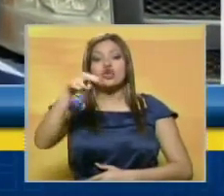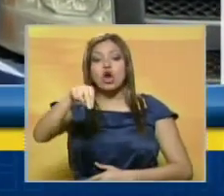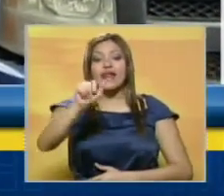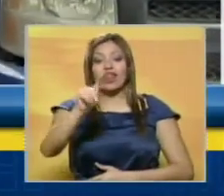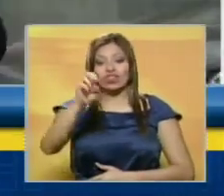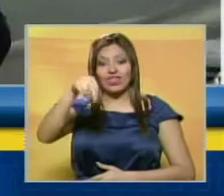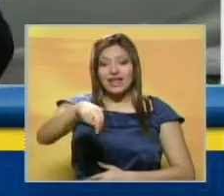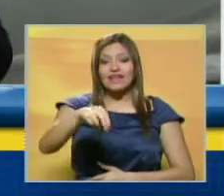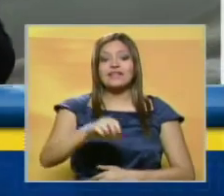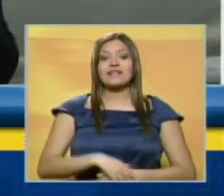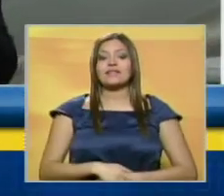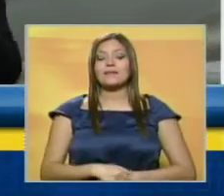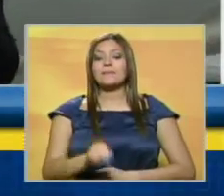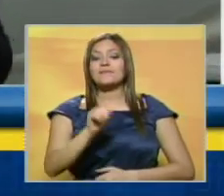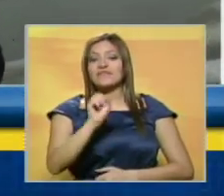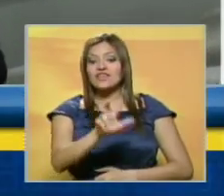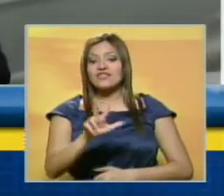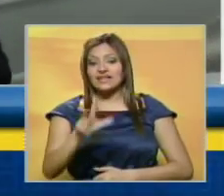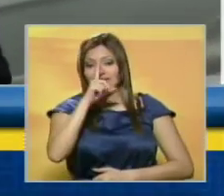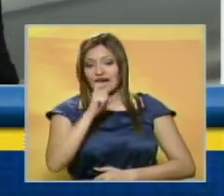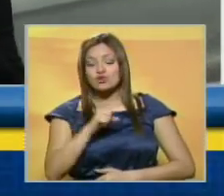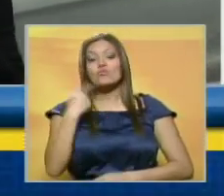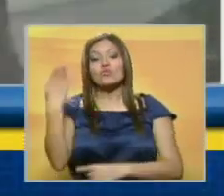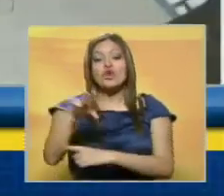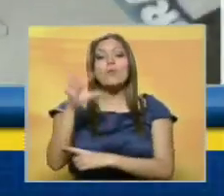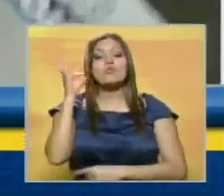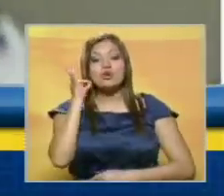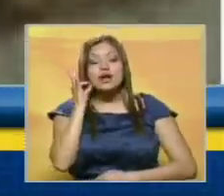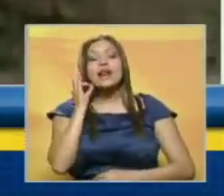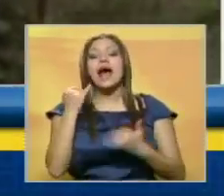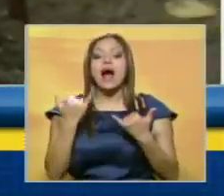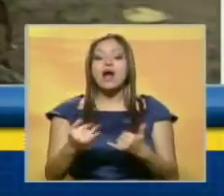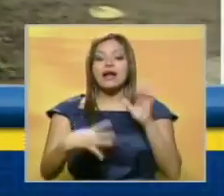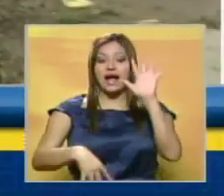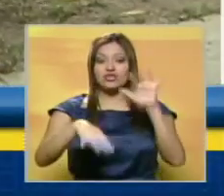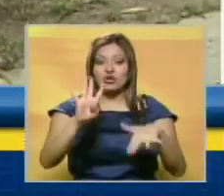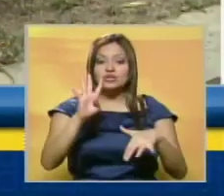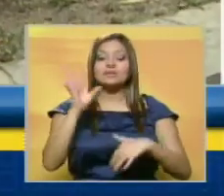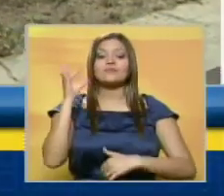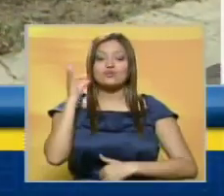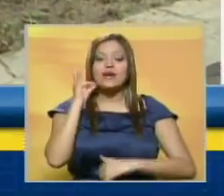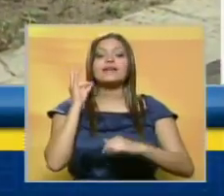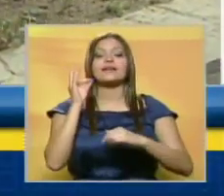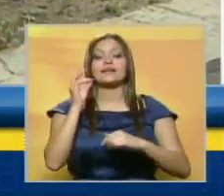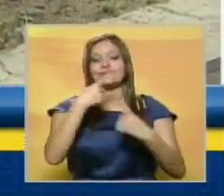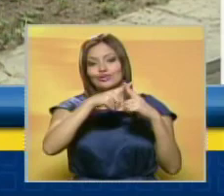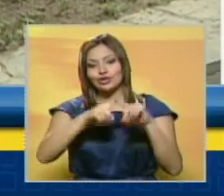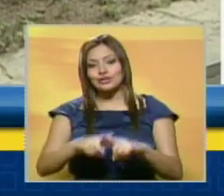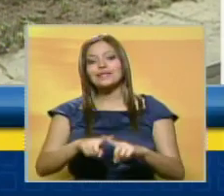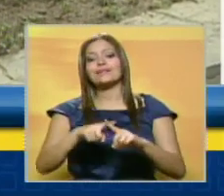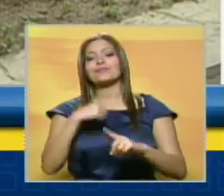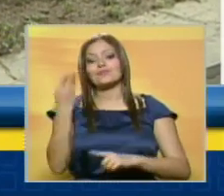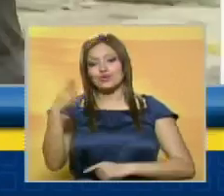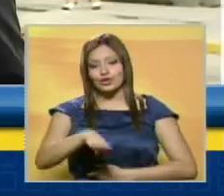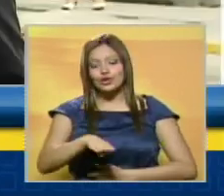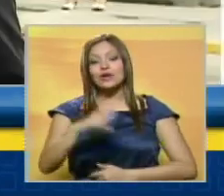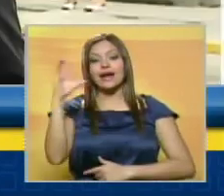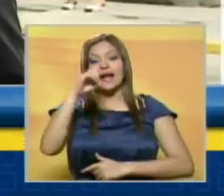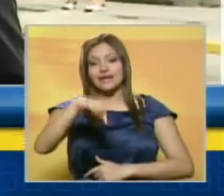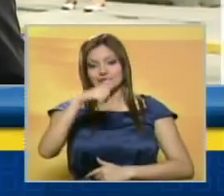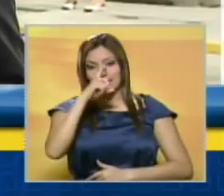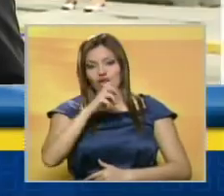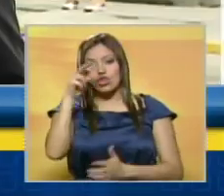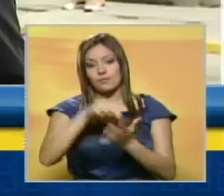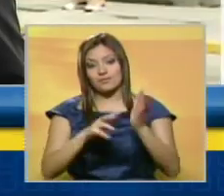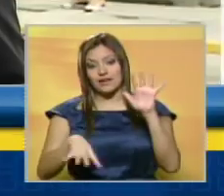de 33 años. La muerte de la señora Rosa Emilia aumenta a 14, la cifra de mujeres asesinadas en Caracas en lo que va del